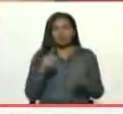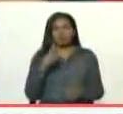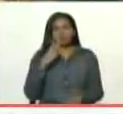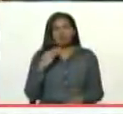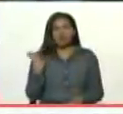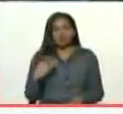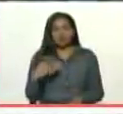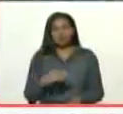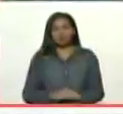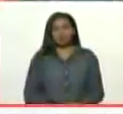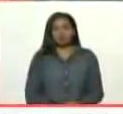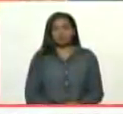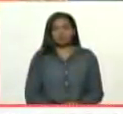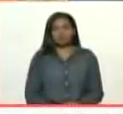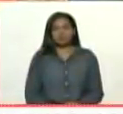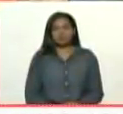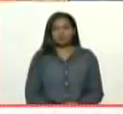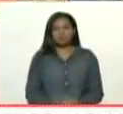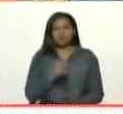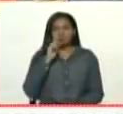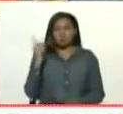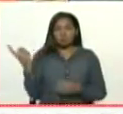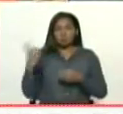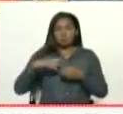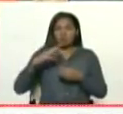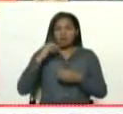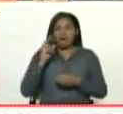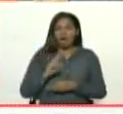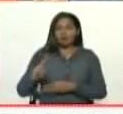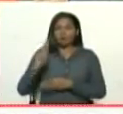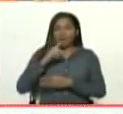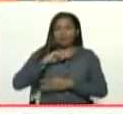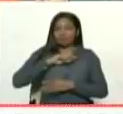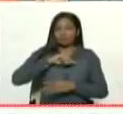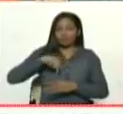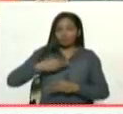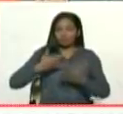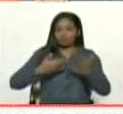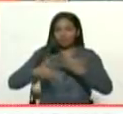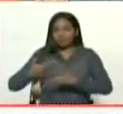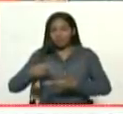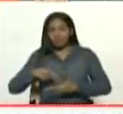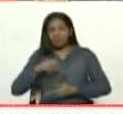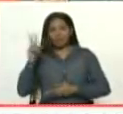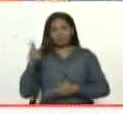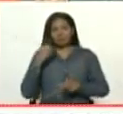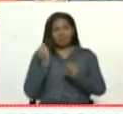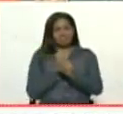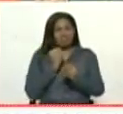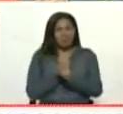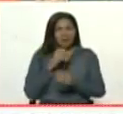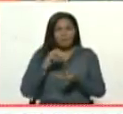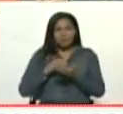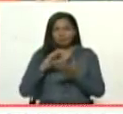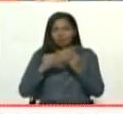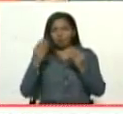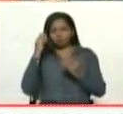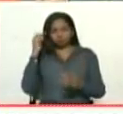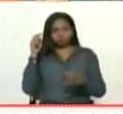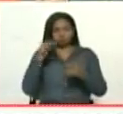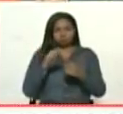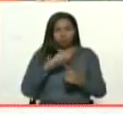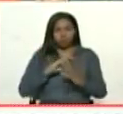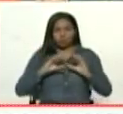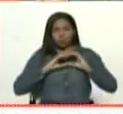juventud para que vengan, miren, a ser útiles al país, a trabajar, a poner sus conocimientos, su